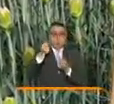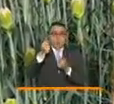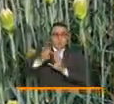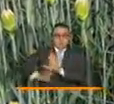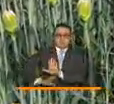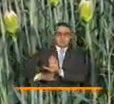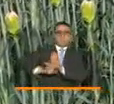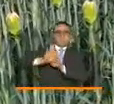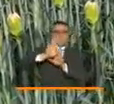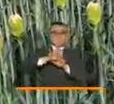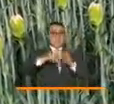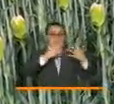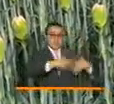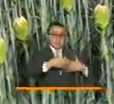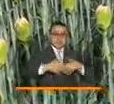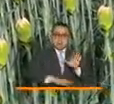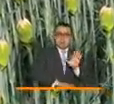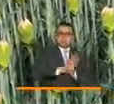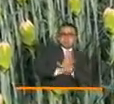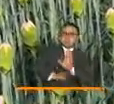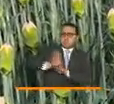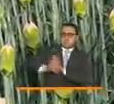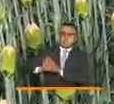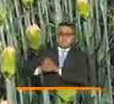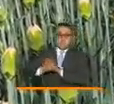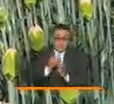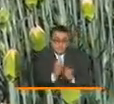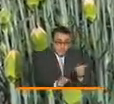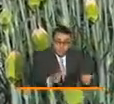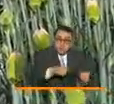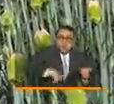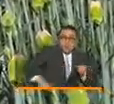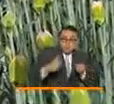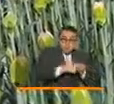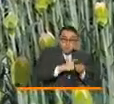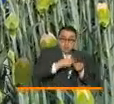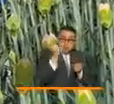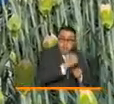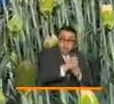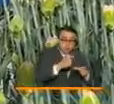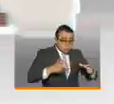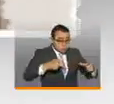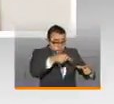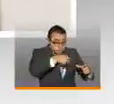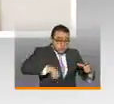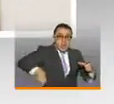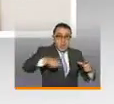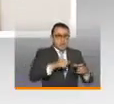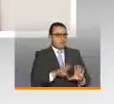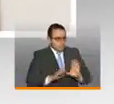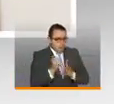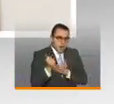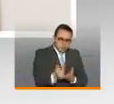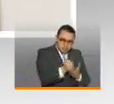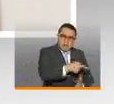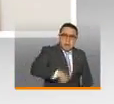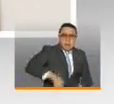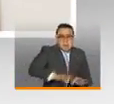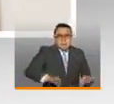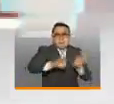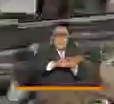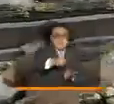con el progreso de nuestras empresas, pero sobre todo ayudarle a toda la gente que trabaja con nosotros, que es realmente el capital más importante con